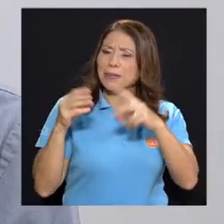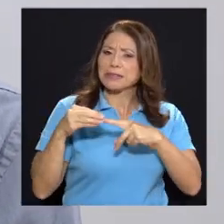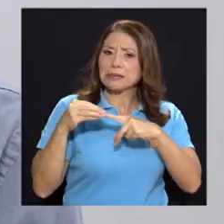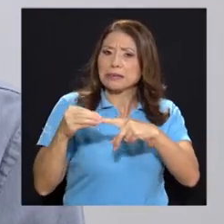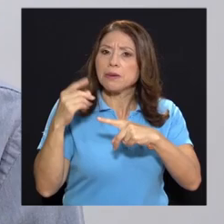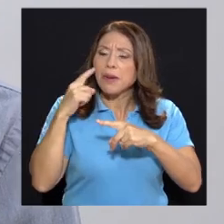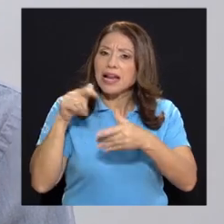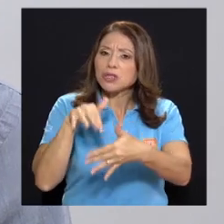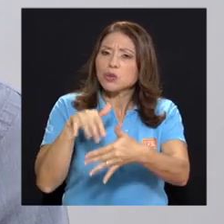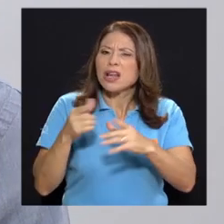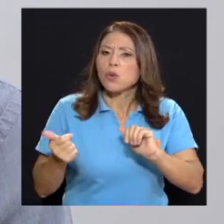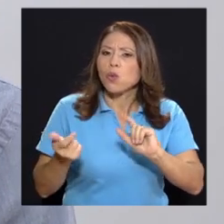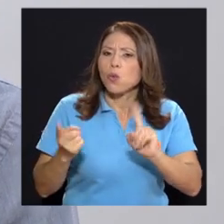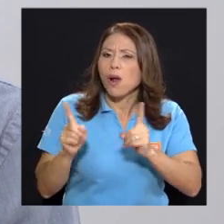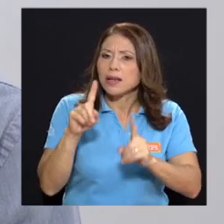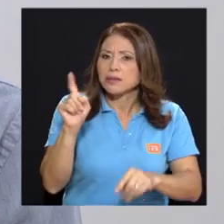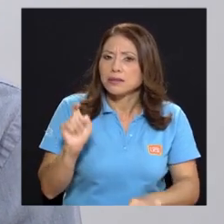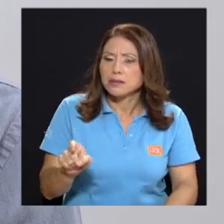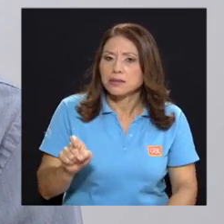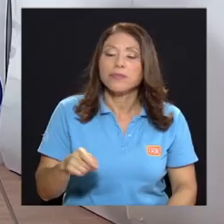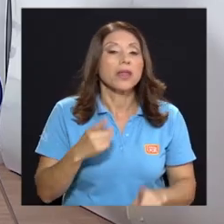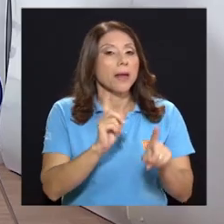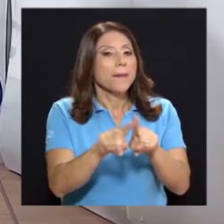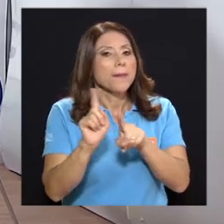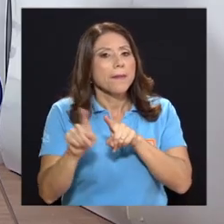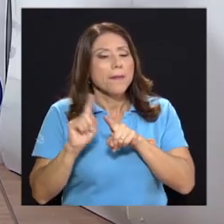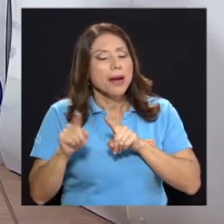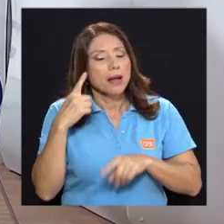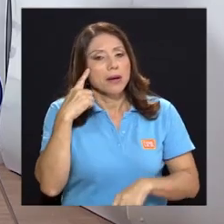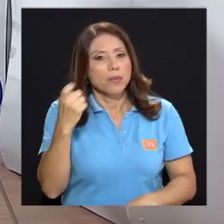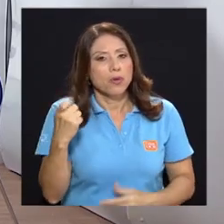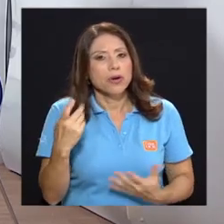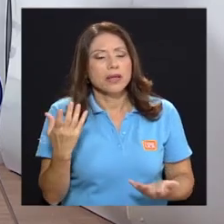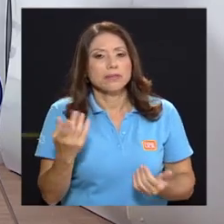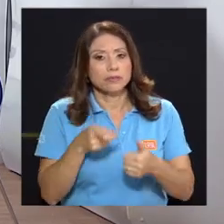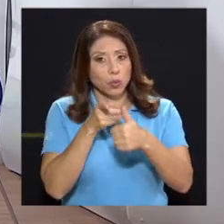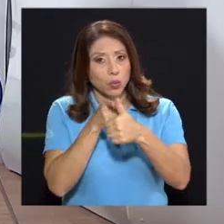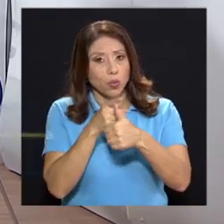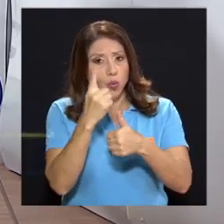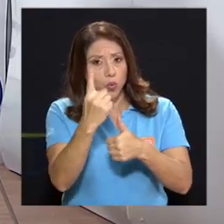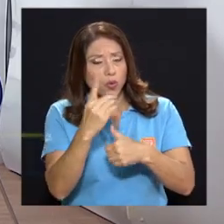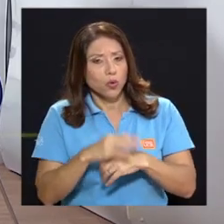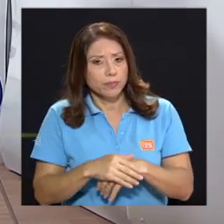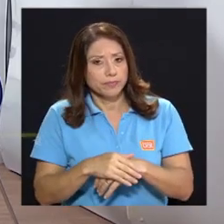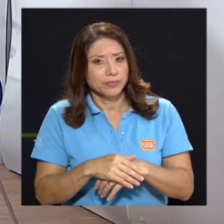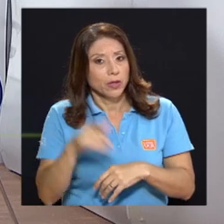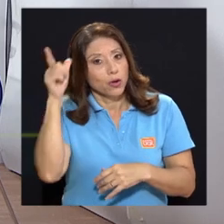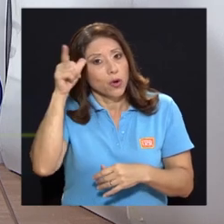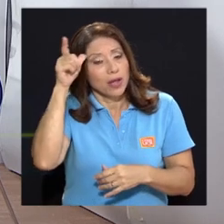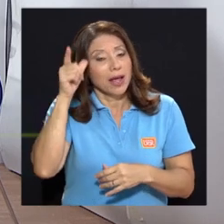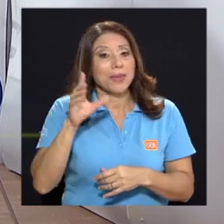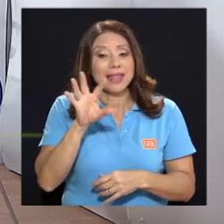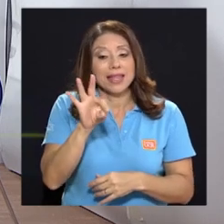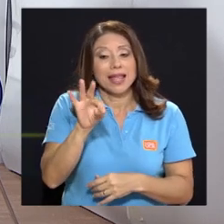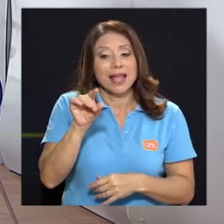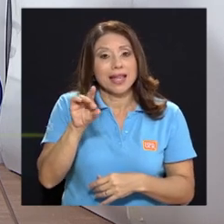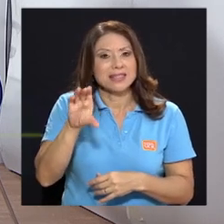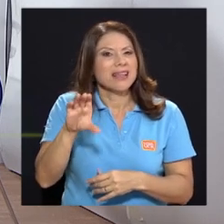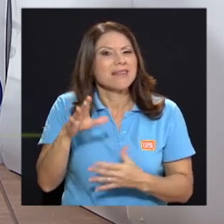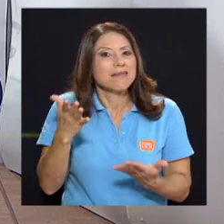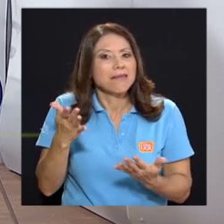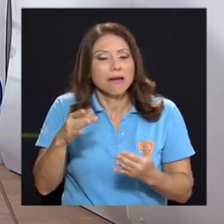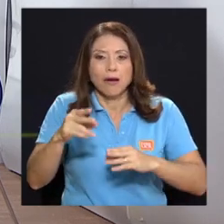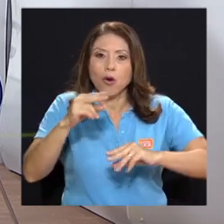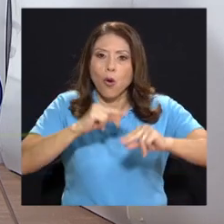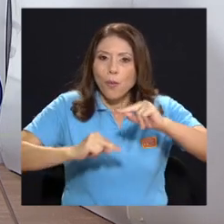juristas mire varios porque éste 1era obviamente es un tratado de comercio y